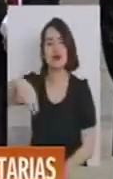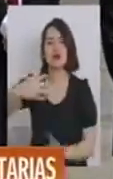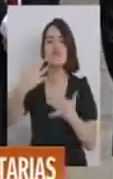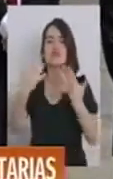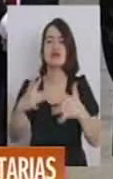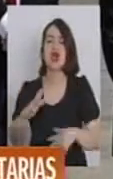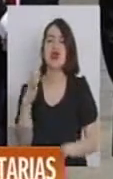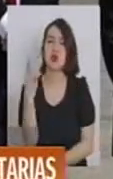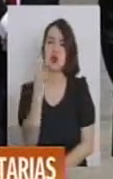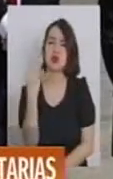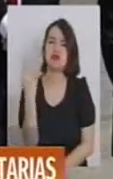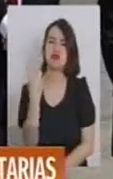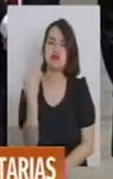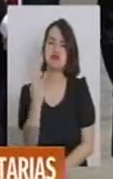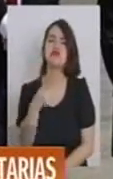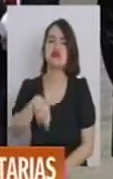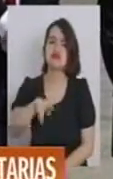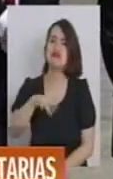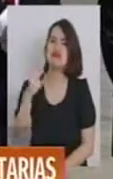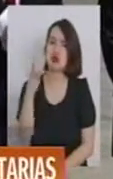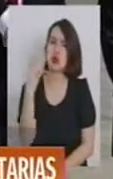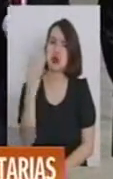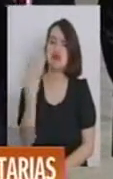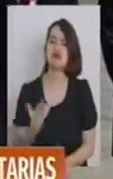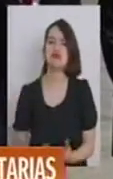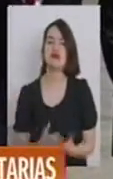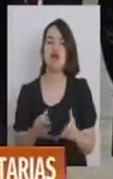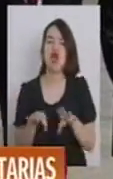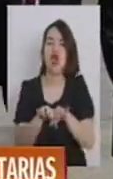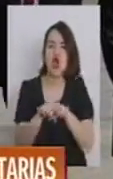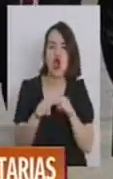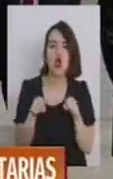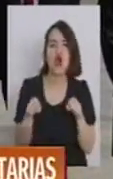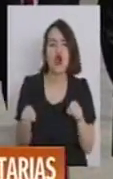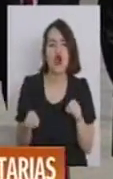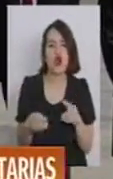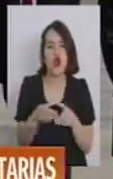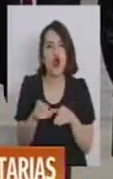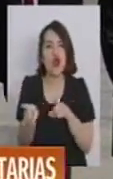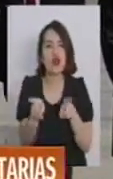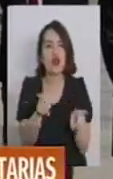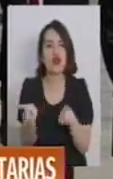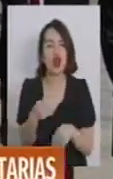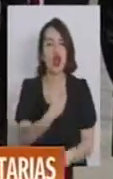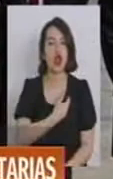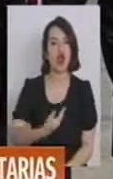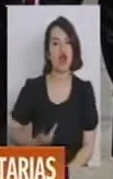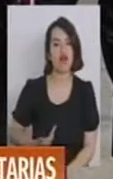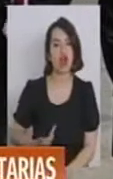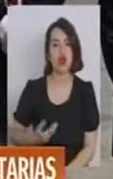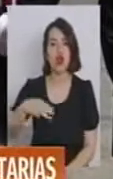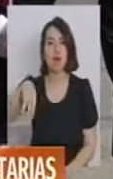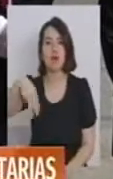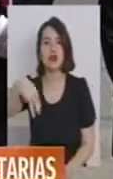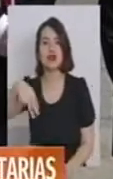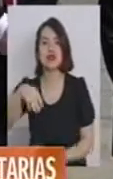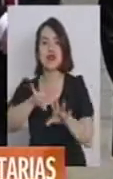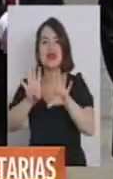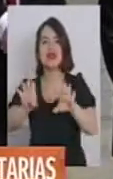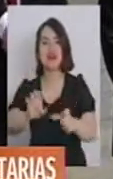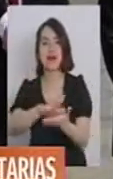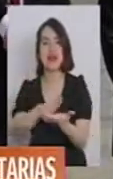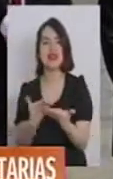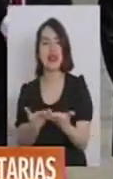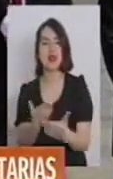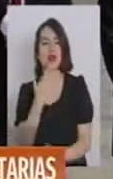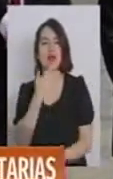reunido varias veces para coordinar la acción del gobierno con los municipios, con el sistema de salud y